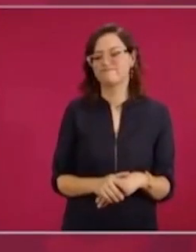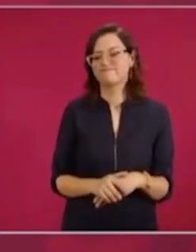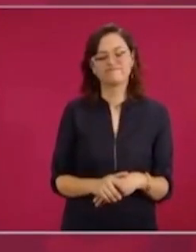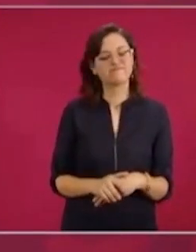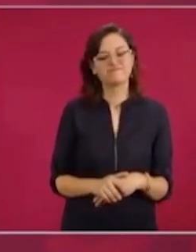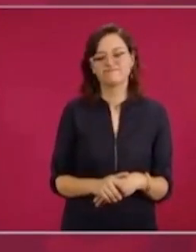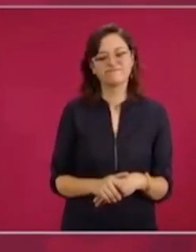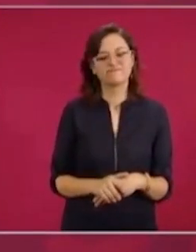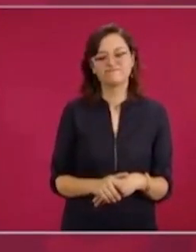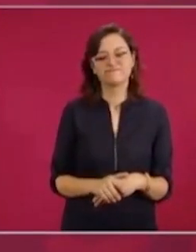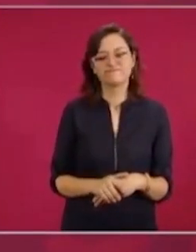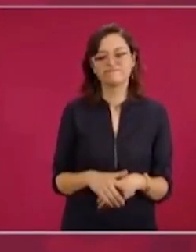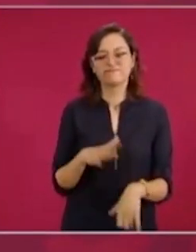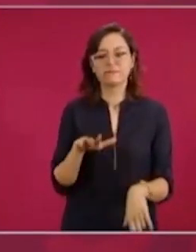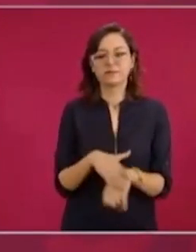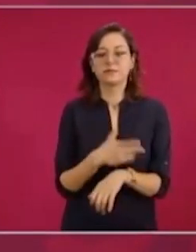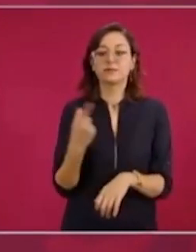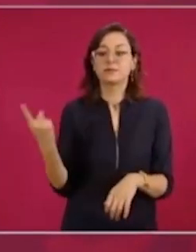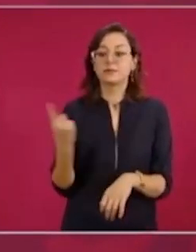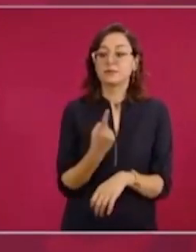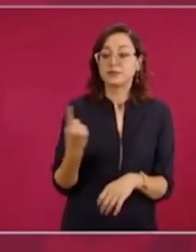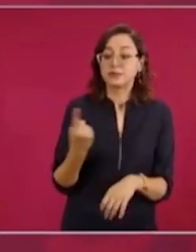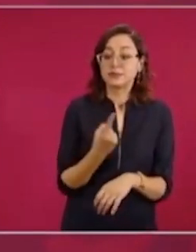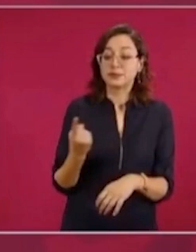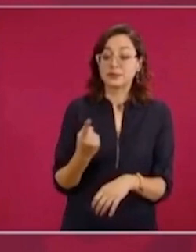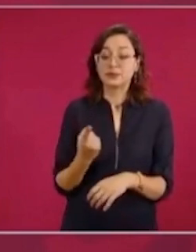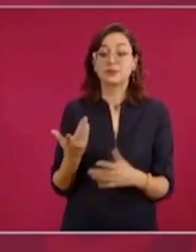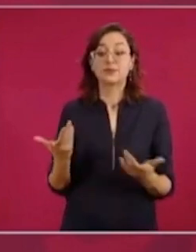plan va a beneficiar